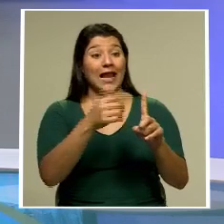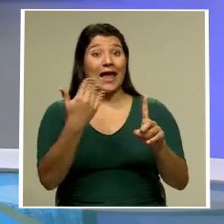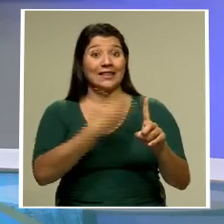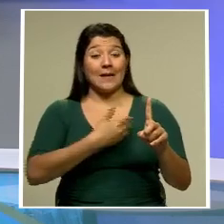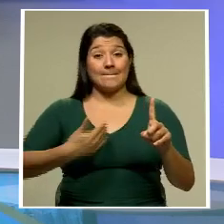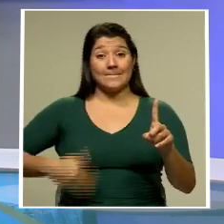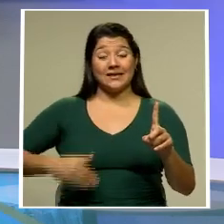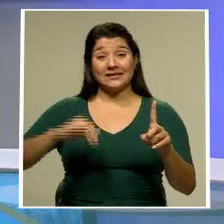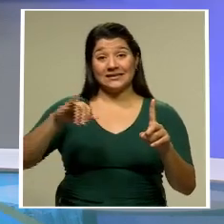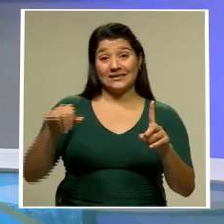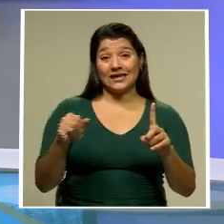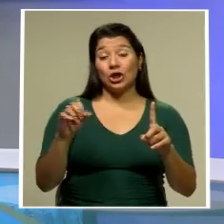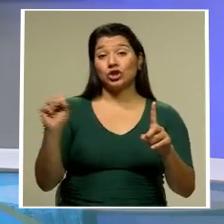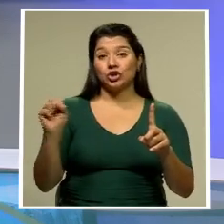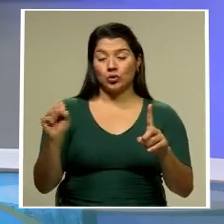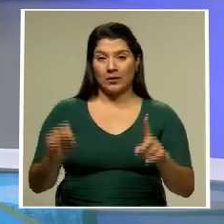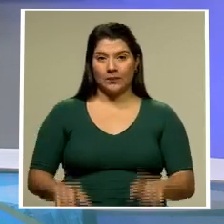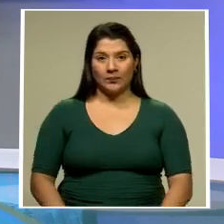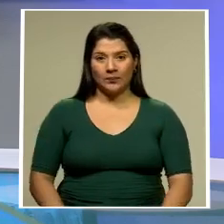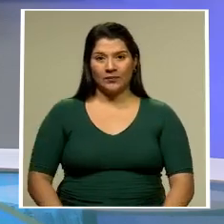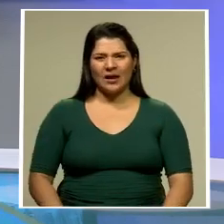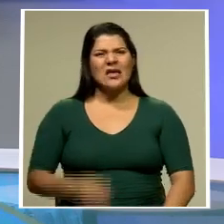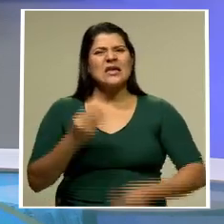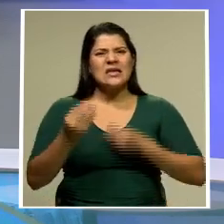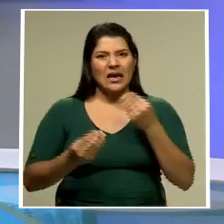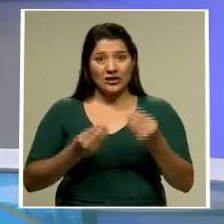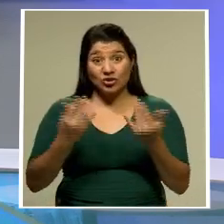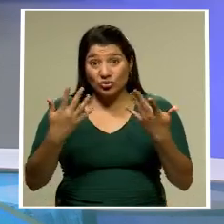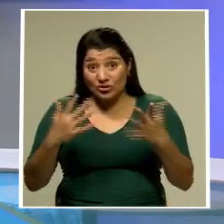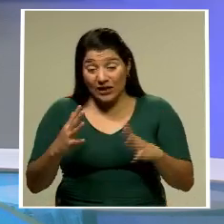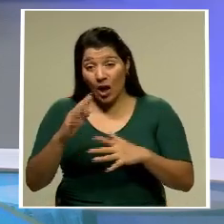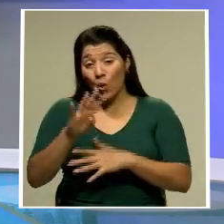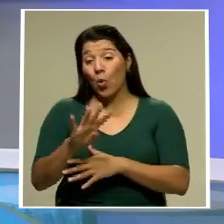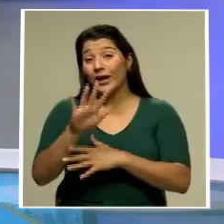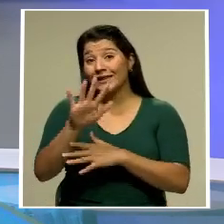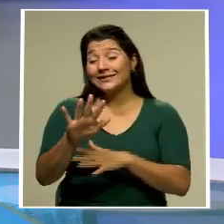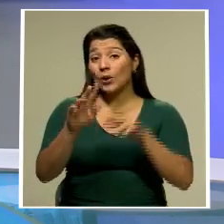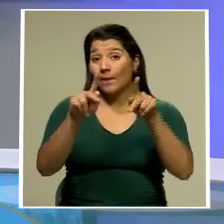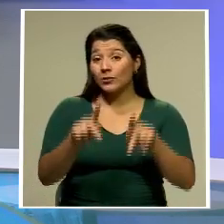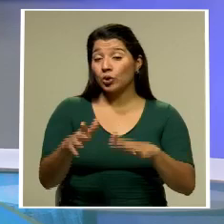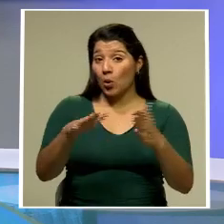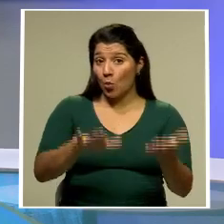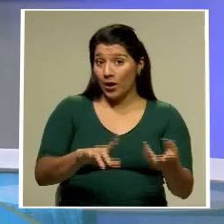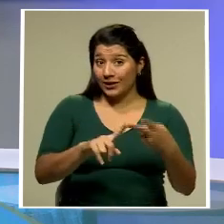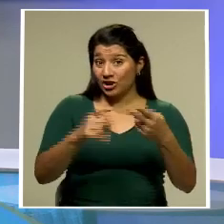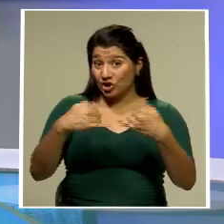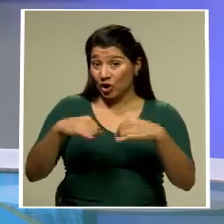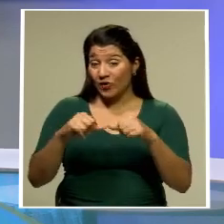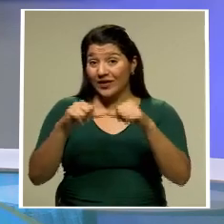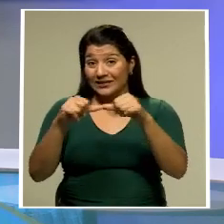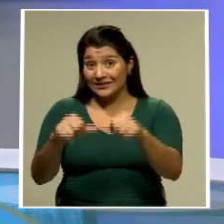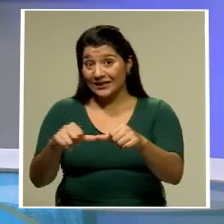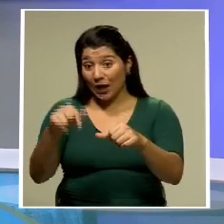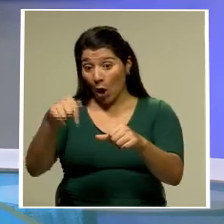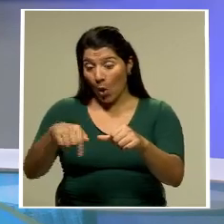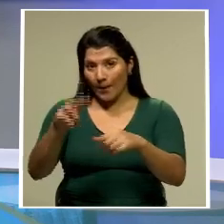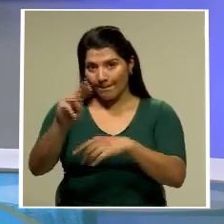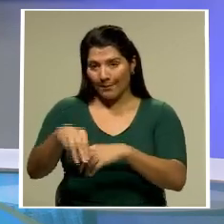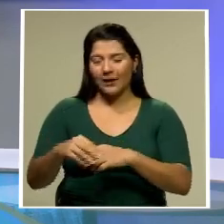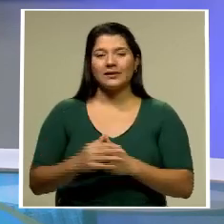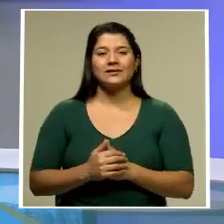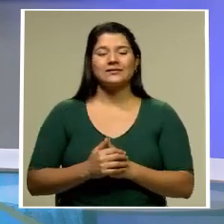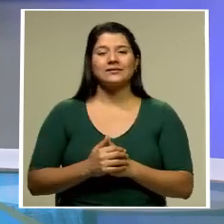expresidente Jacob Zuma, han provocado ya 45 muertos y continuaron hoy martes, a